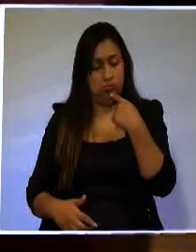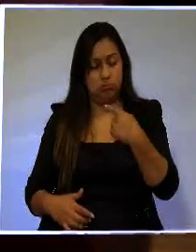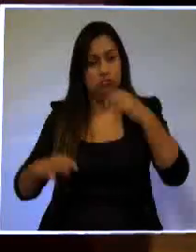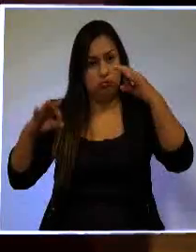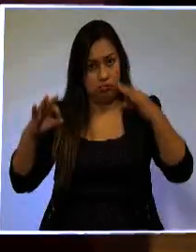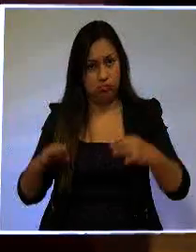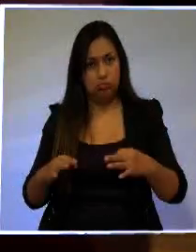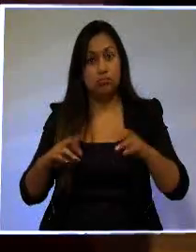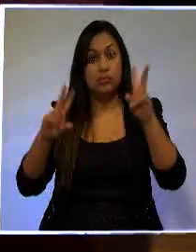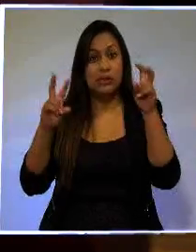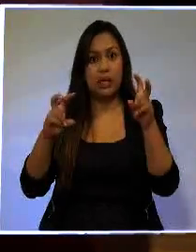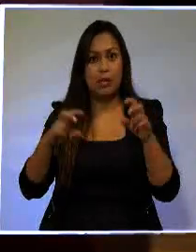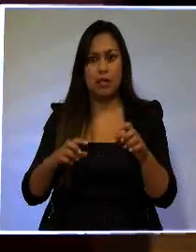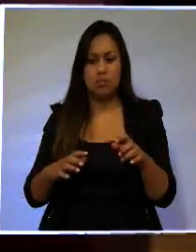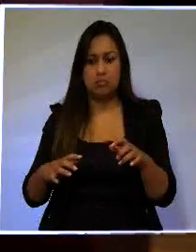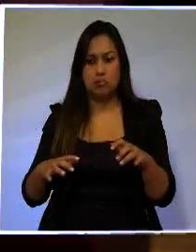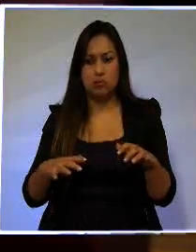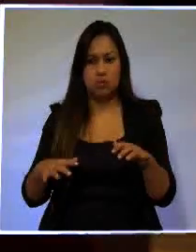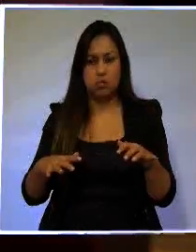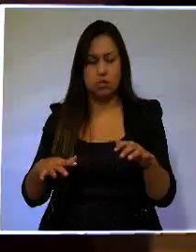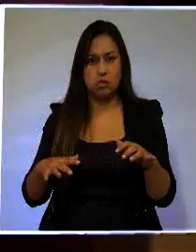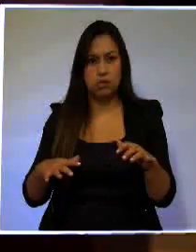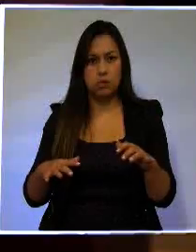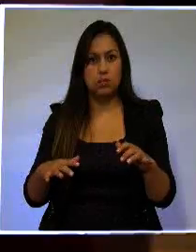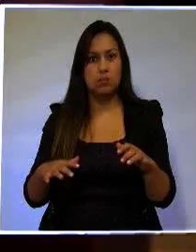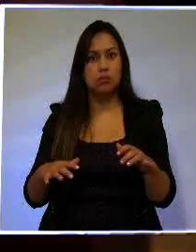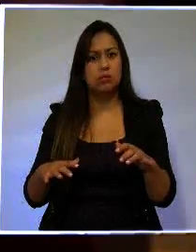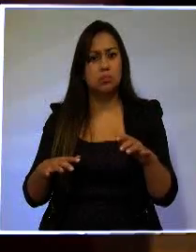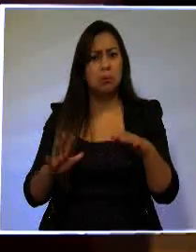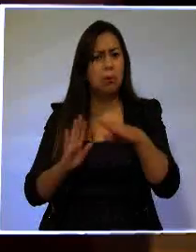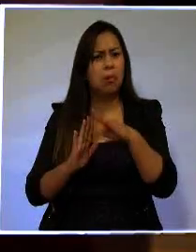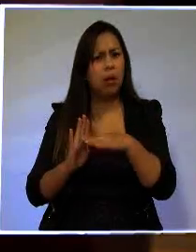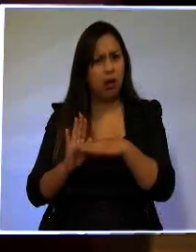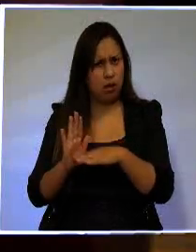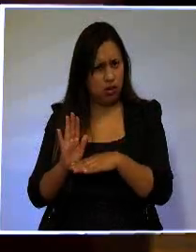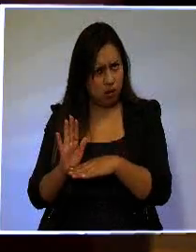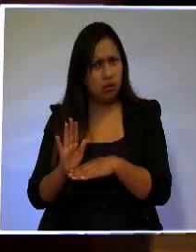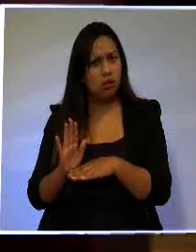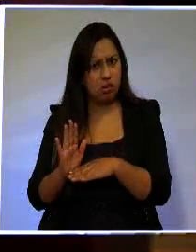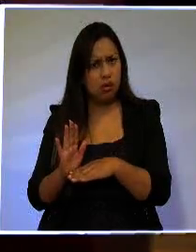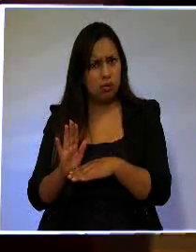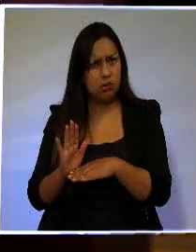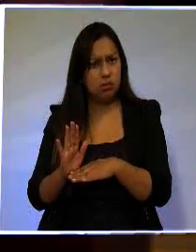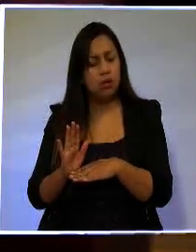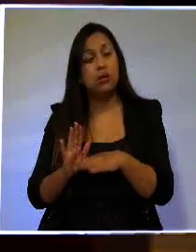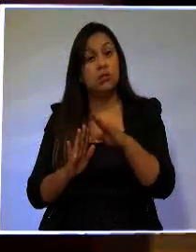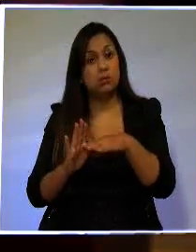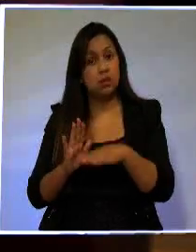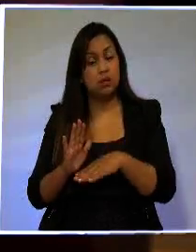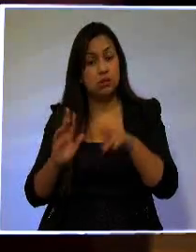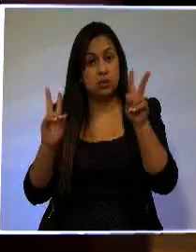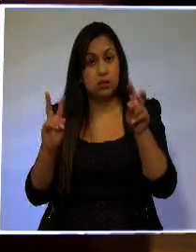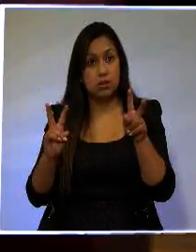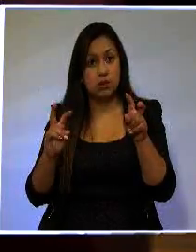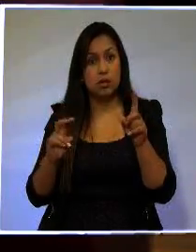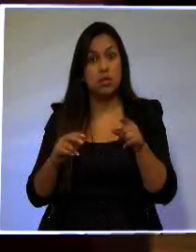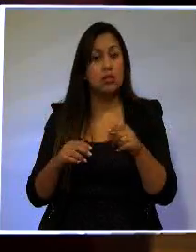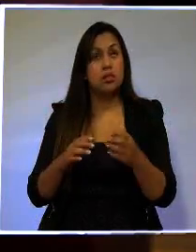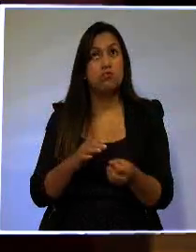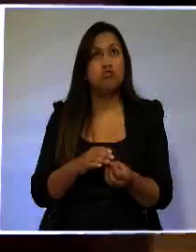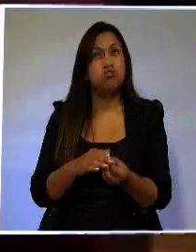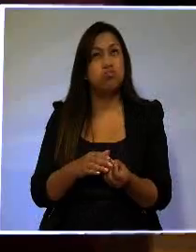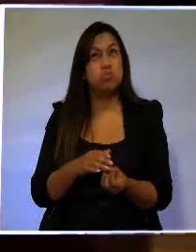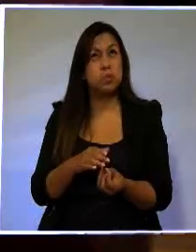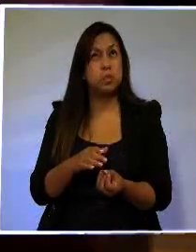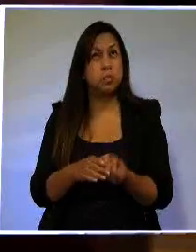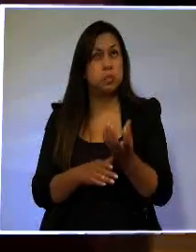sismicidad no el número de tremores ha disminuido considerablemente Porque estos tremores están relacionados con las emisiones de